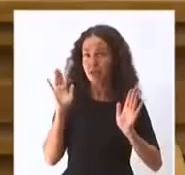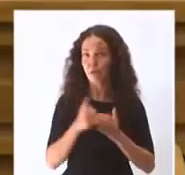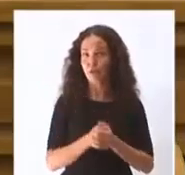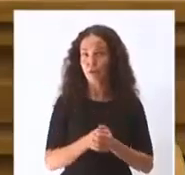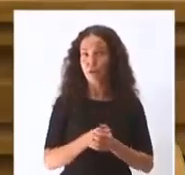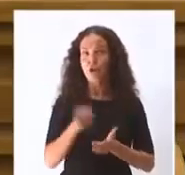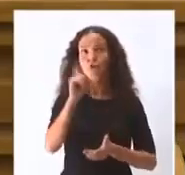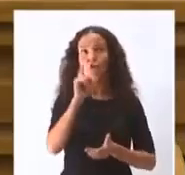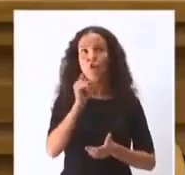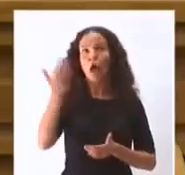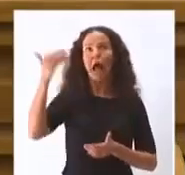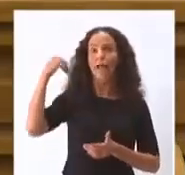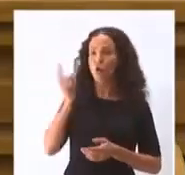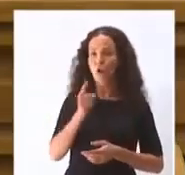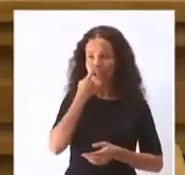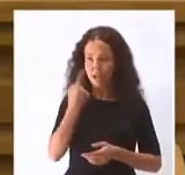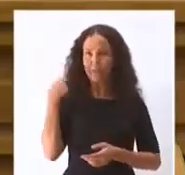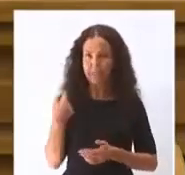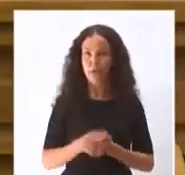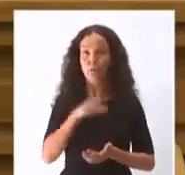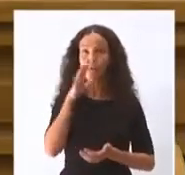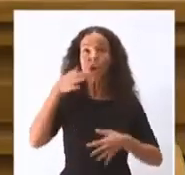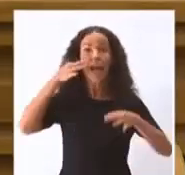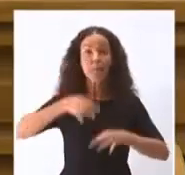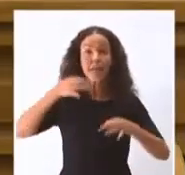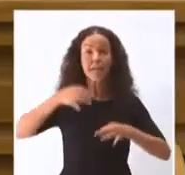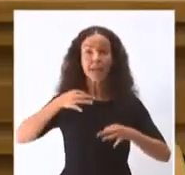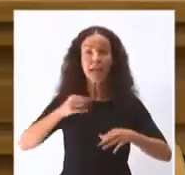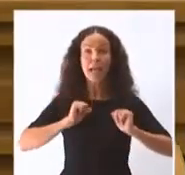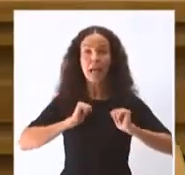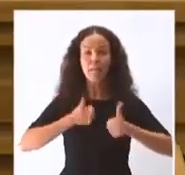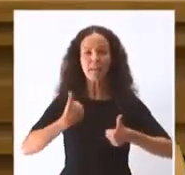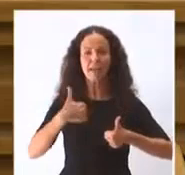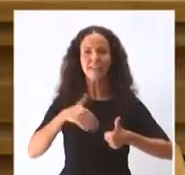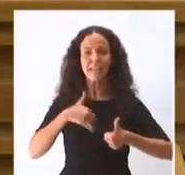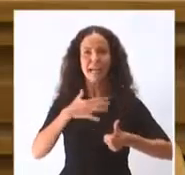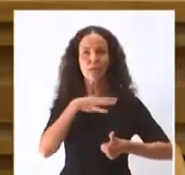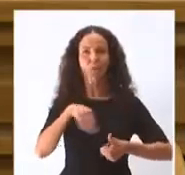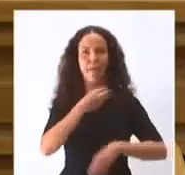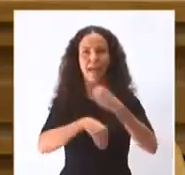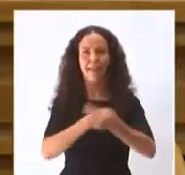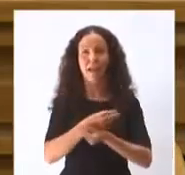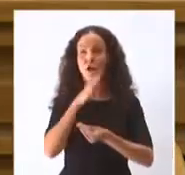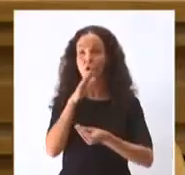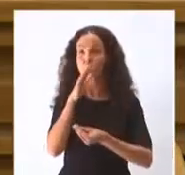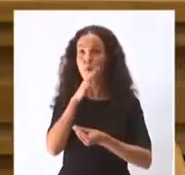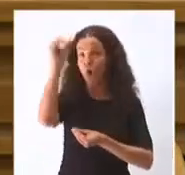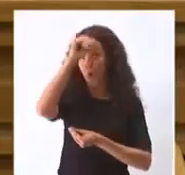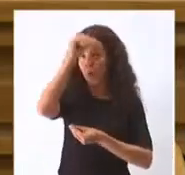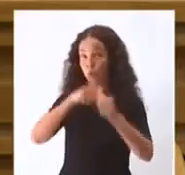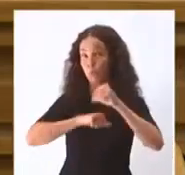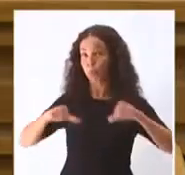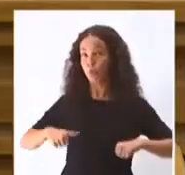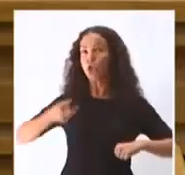pasado el año pasado porque realmente empieza a ser mucho más verosímil por la posición de portugal y por la refinanciación